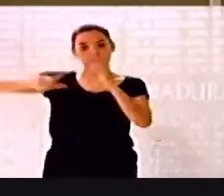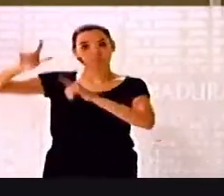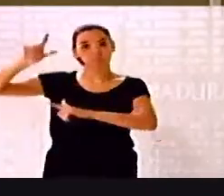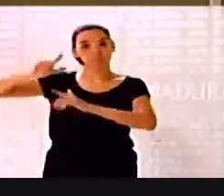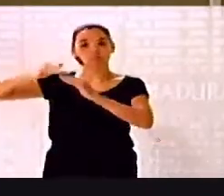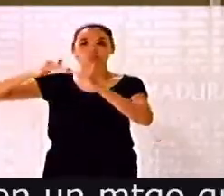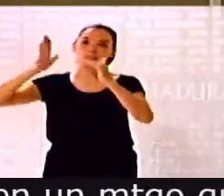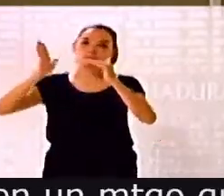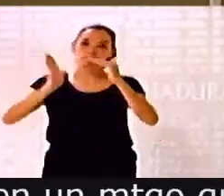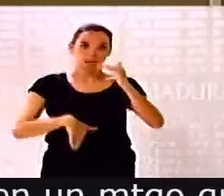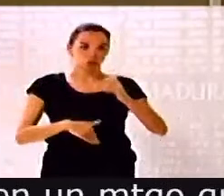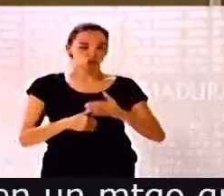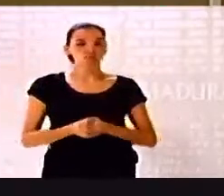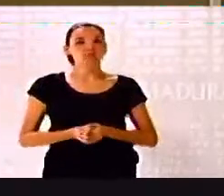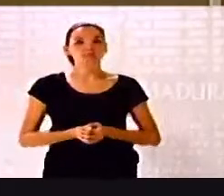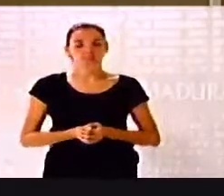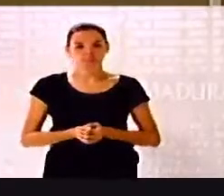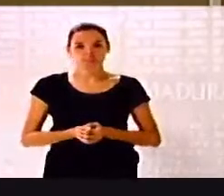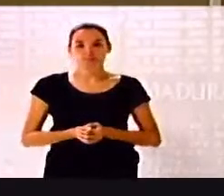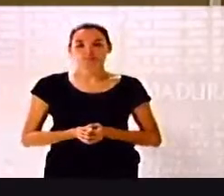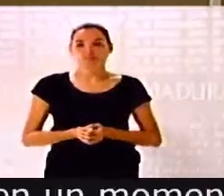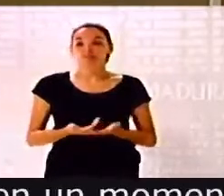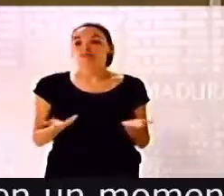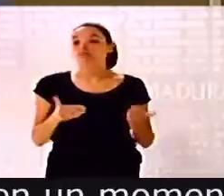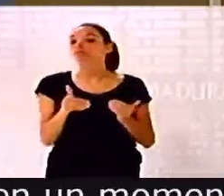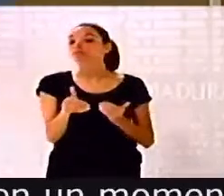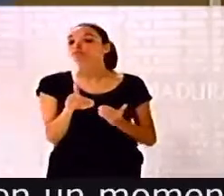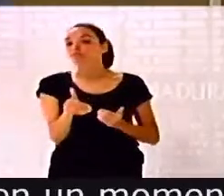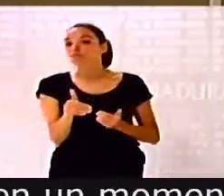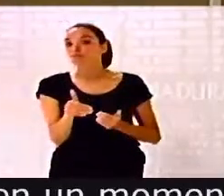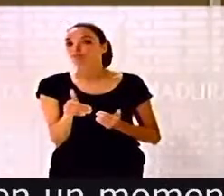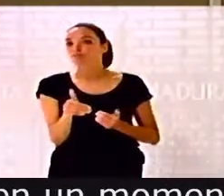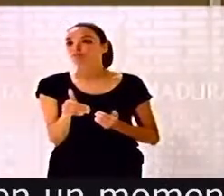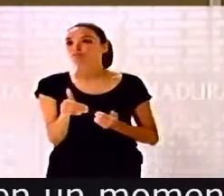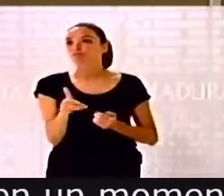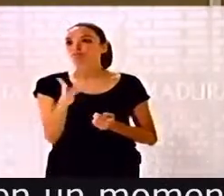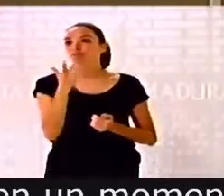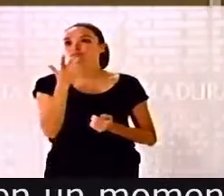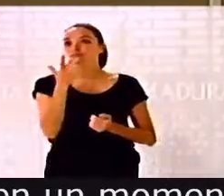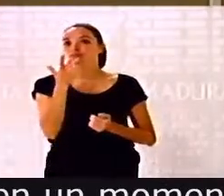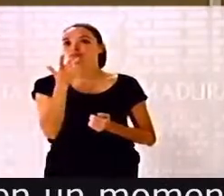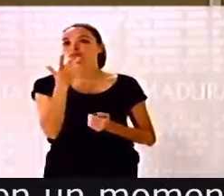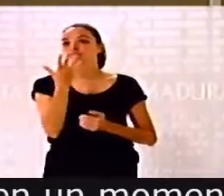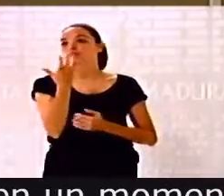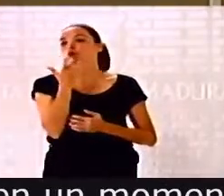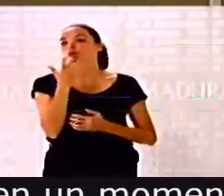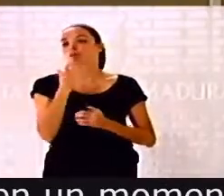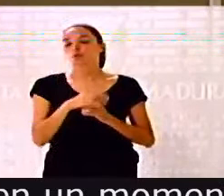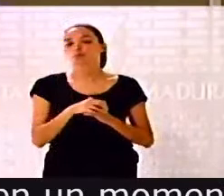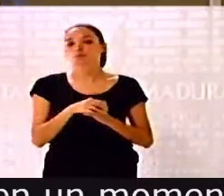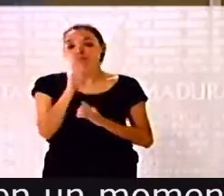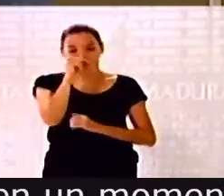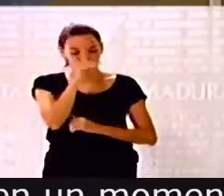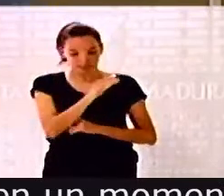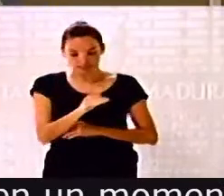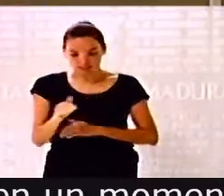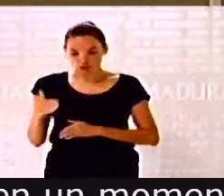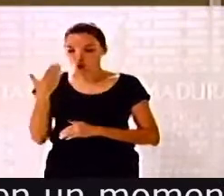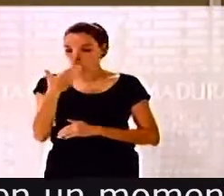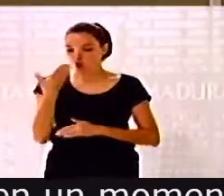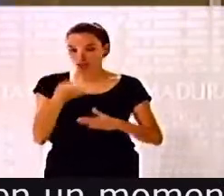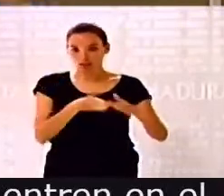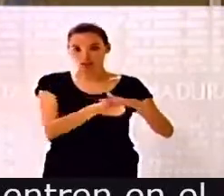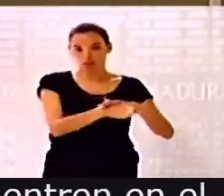reducido. ¿Cuándo es eso? Pues cuando los chicos entren en el cole y la gente